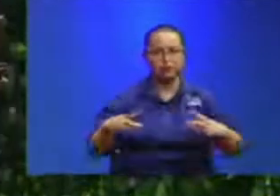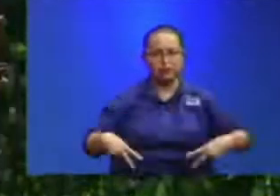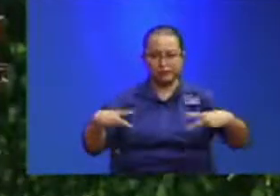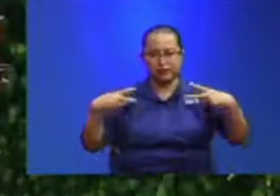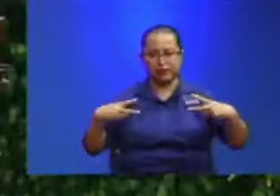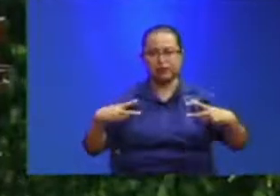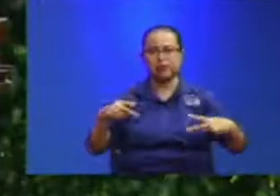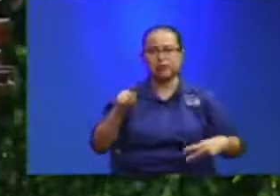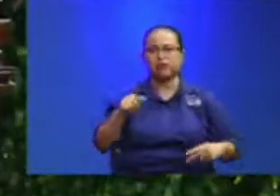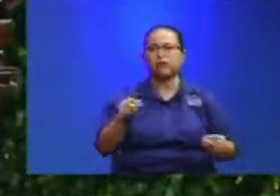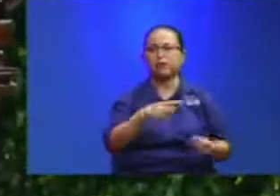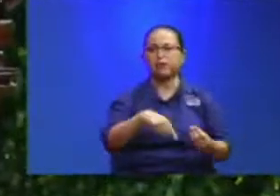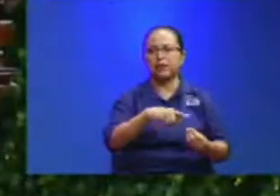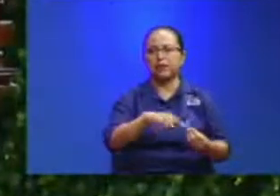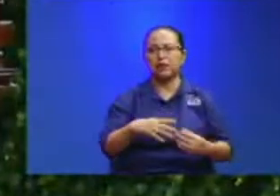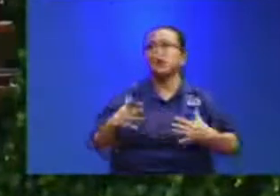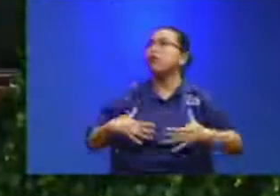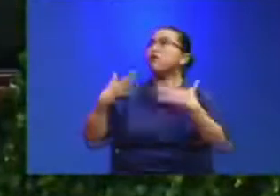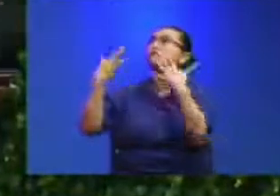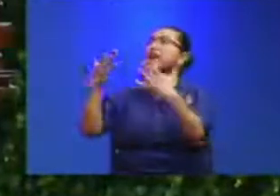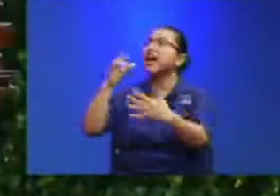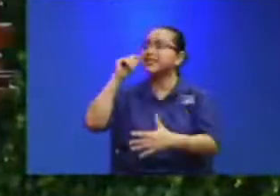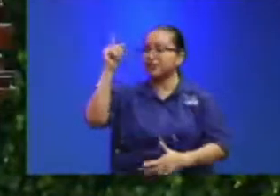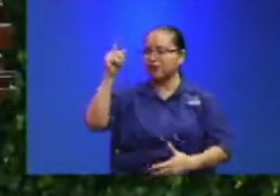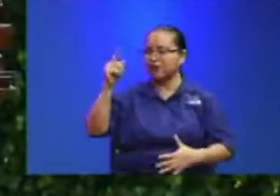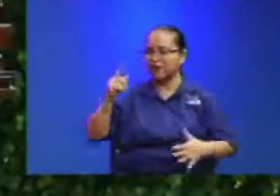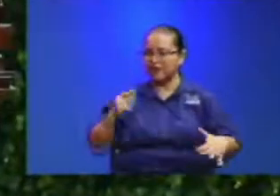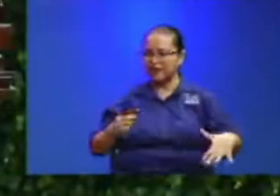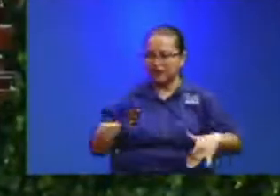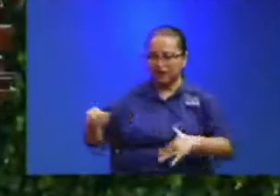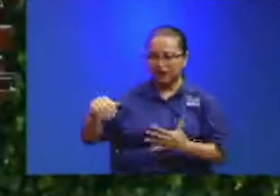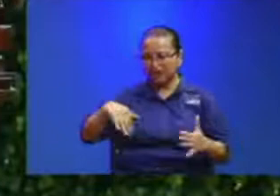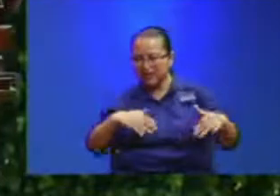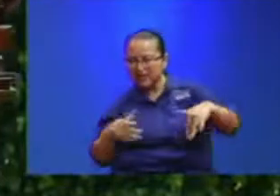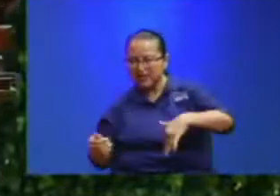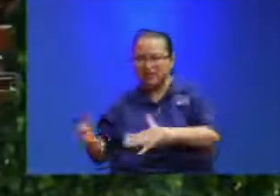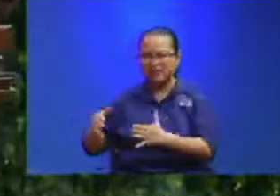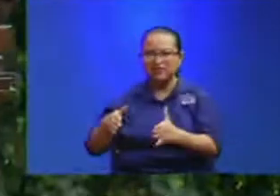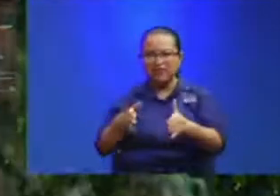le dije que confía en el señor y el enderezar a tus veredas